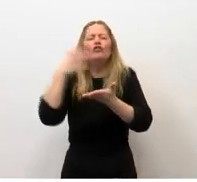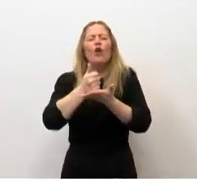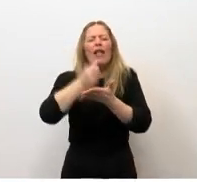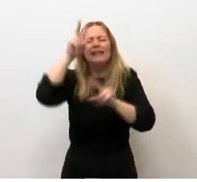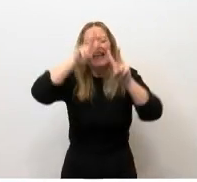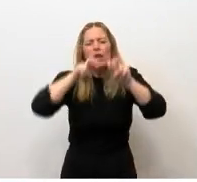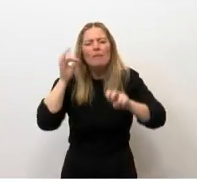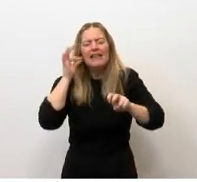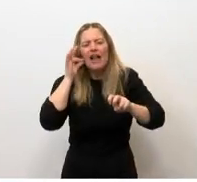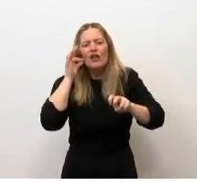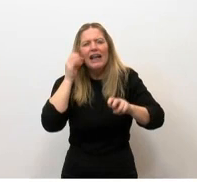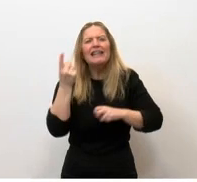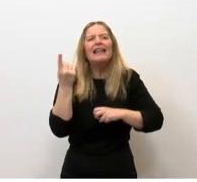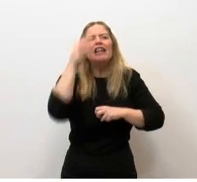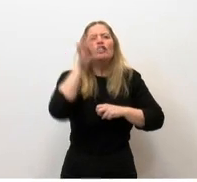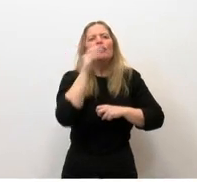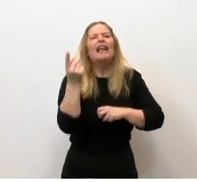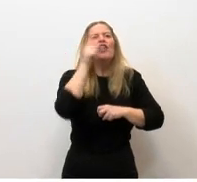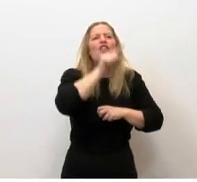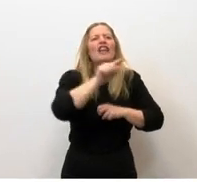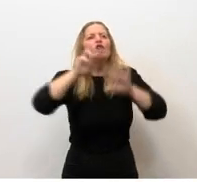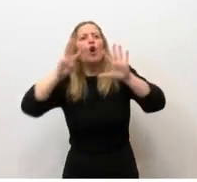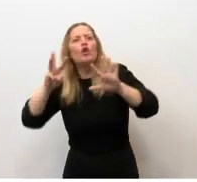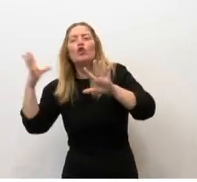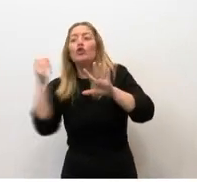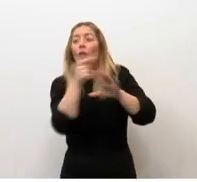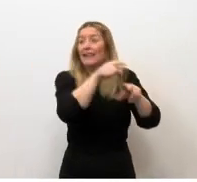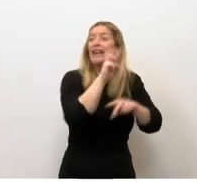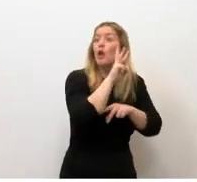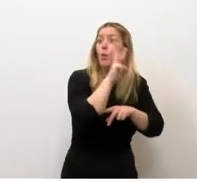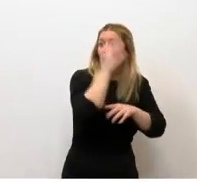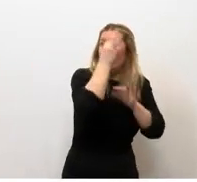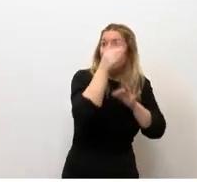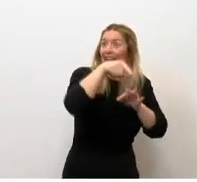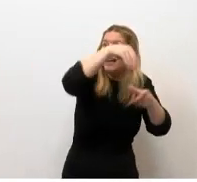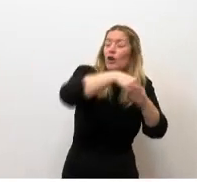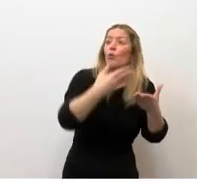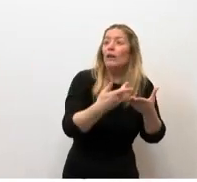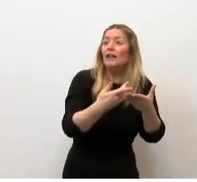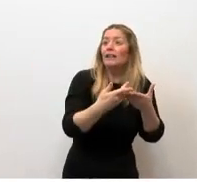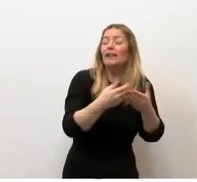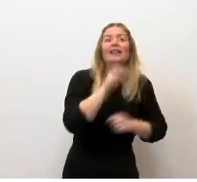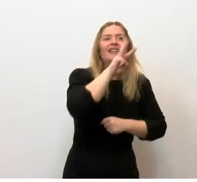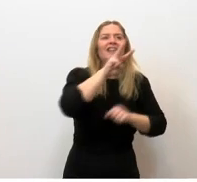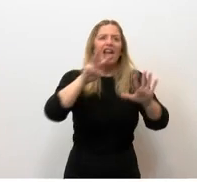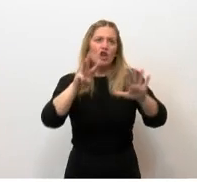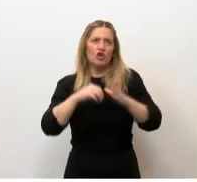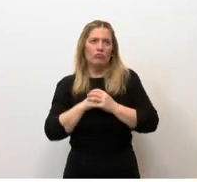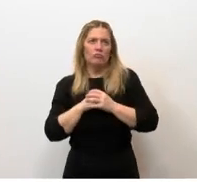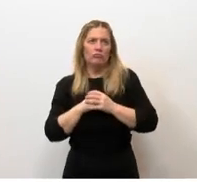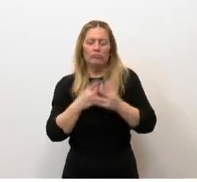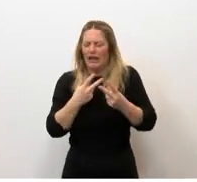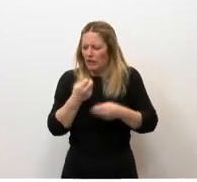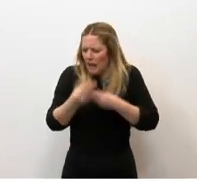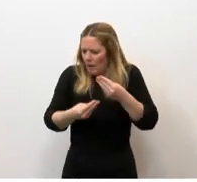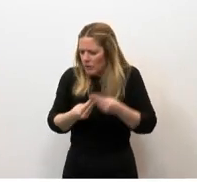Wikidata? 38. Entonces, ¿qué vamos a hacer? Acciones. El próximo lunes tenemos